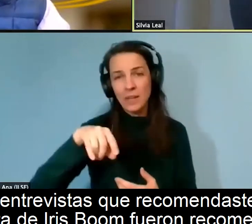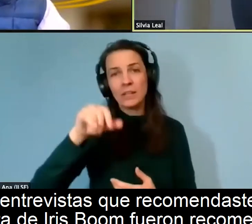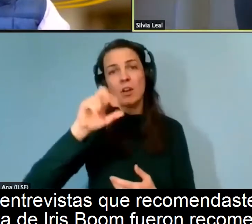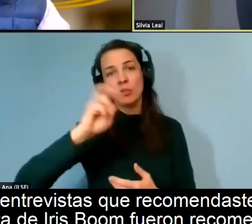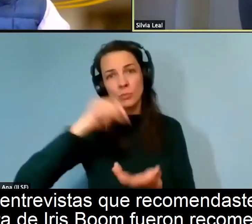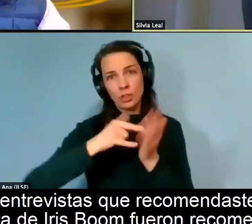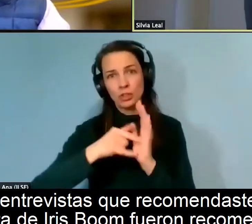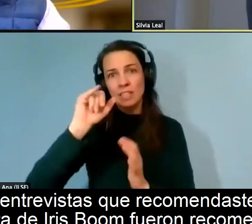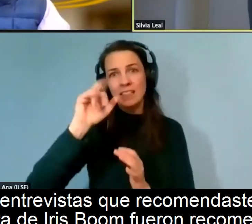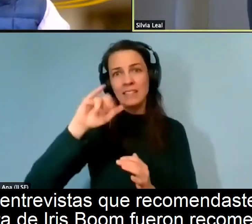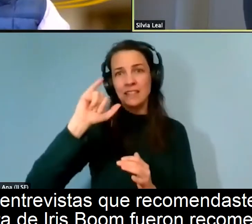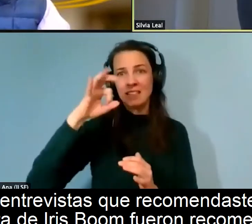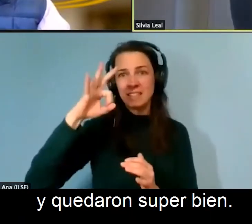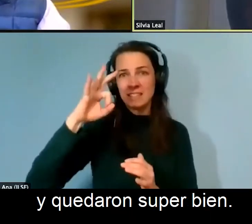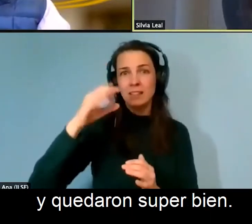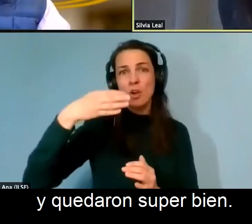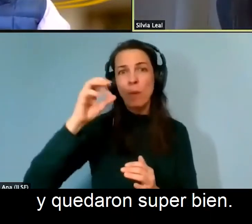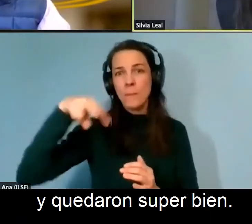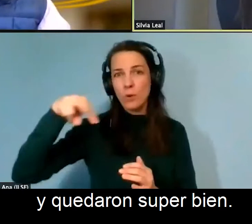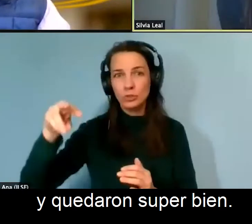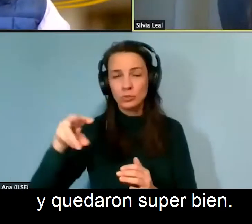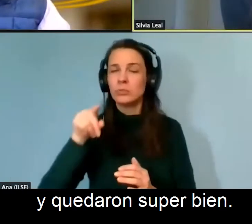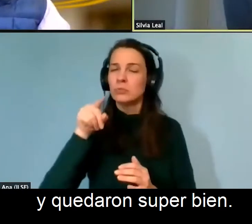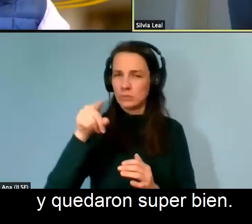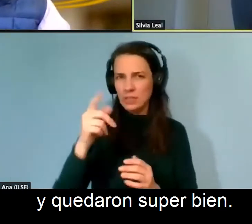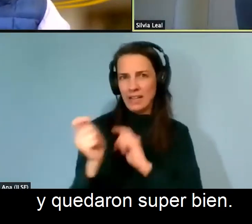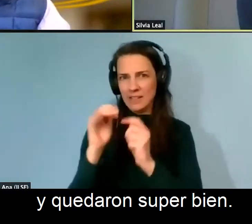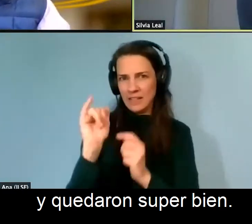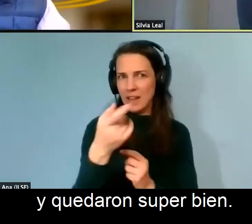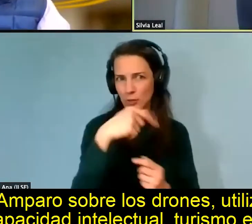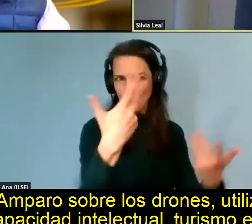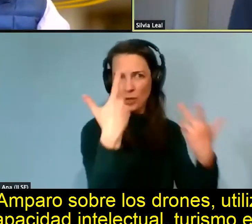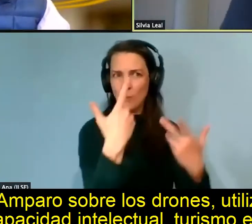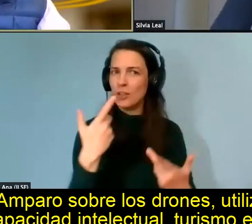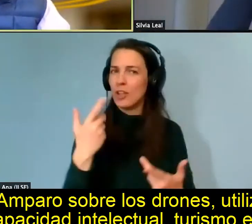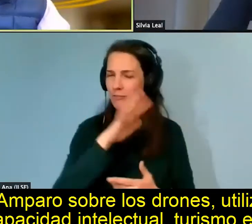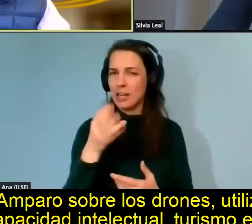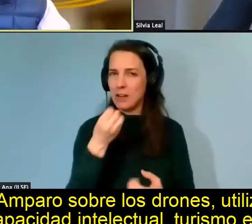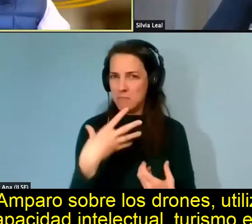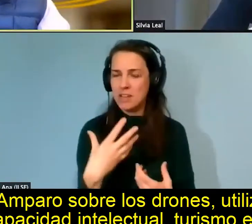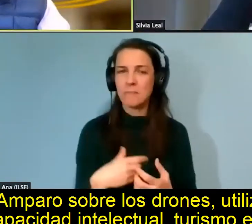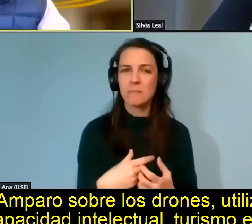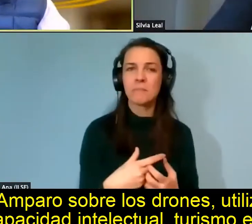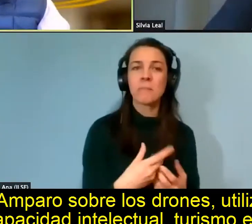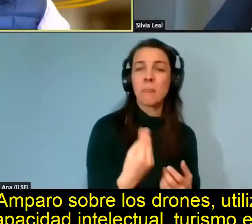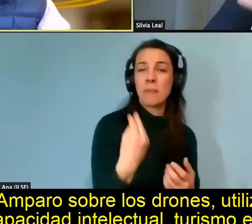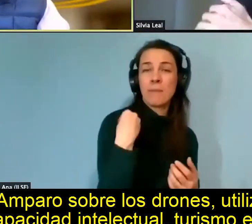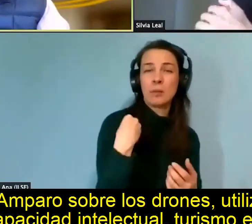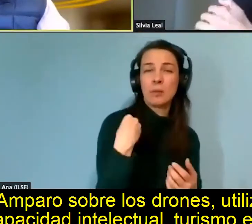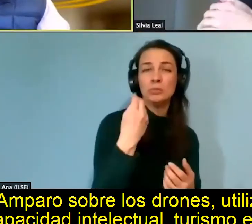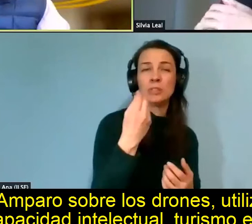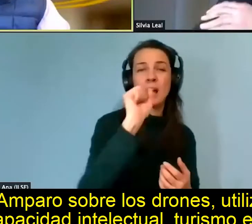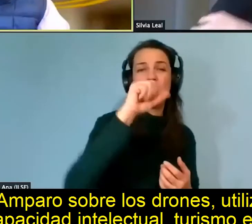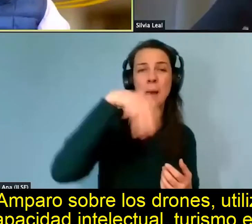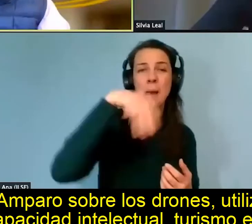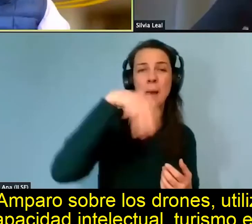fueron recomendaciones vuestras y quedaron súper bien. Me pregunta Amparo en el chat